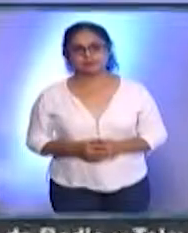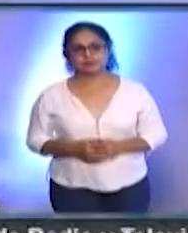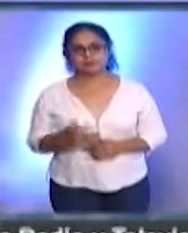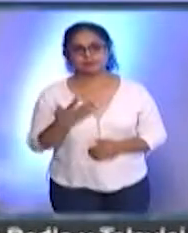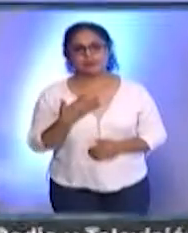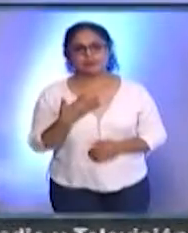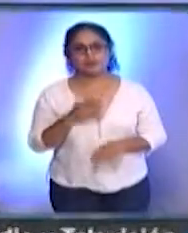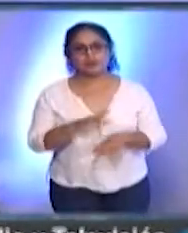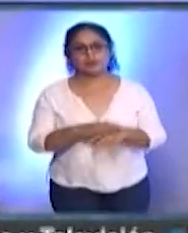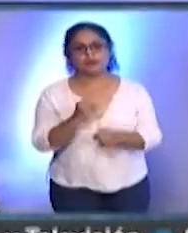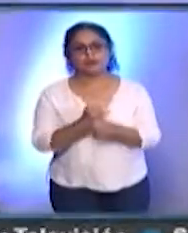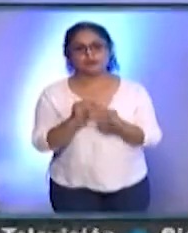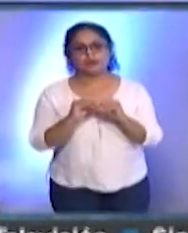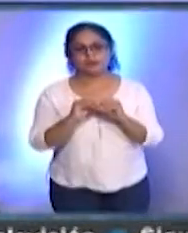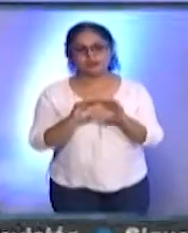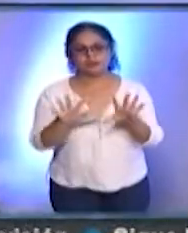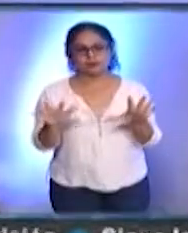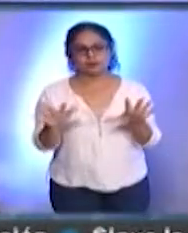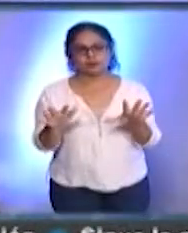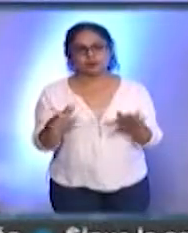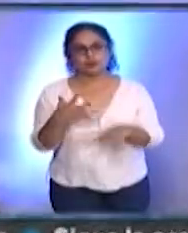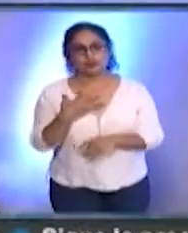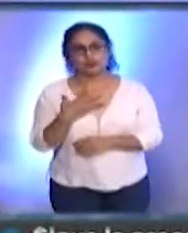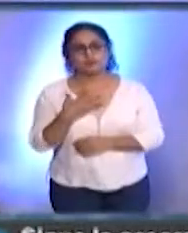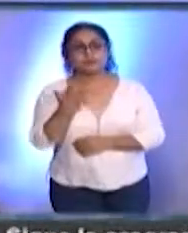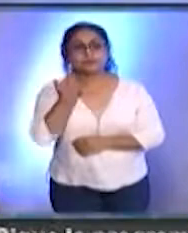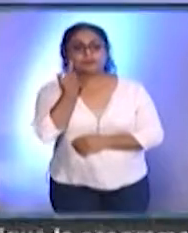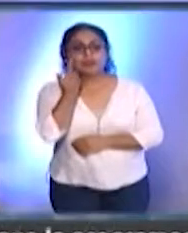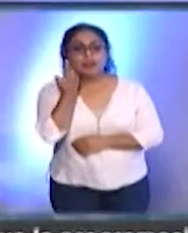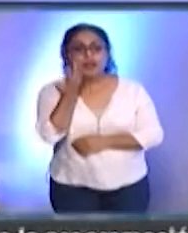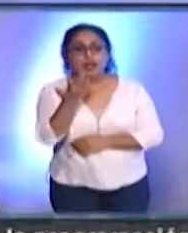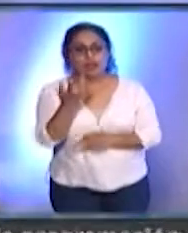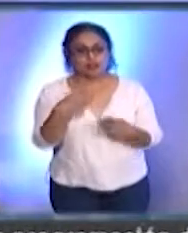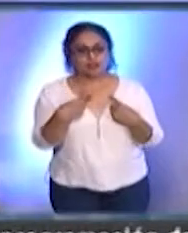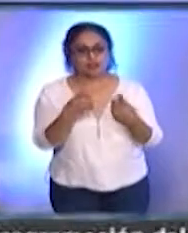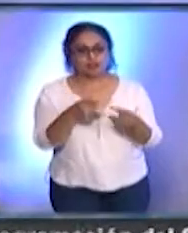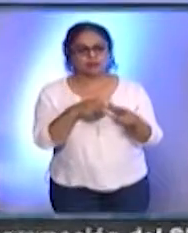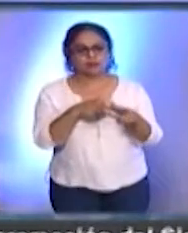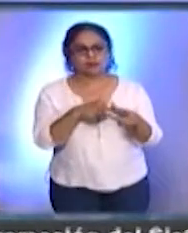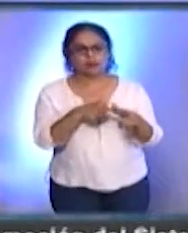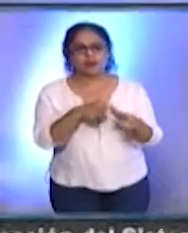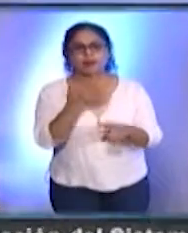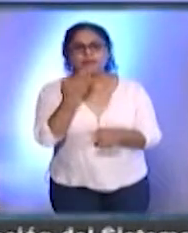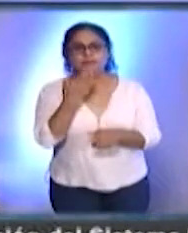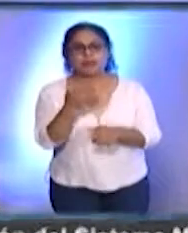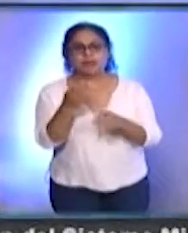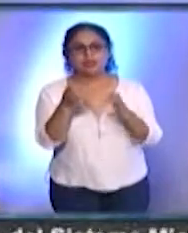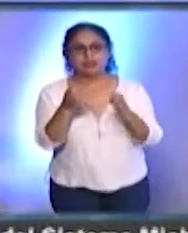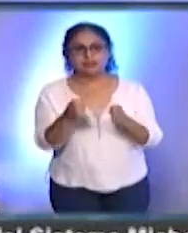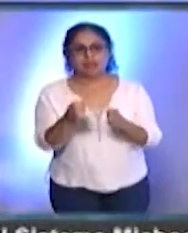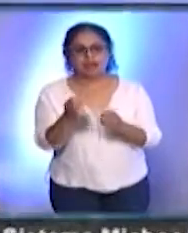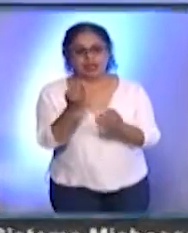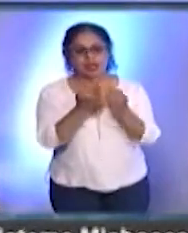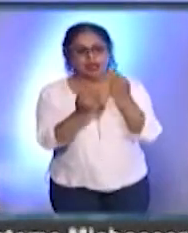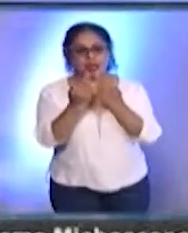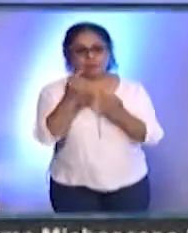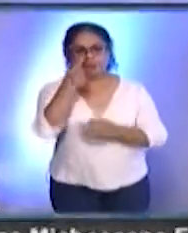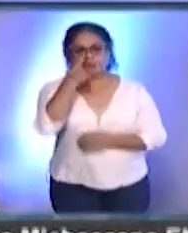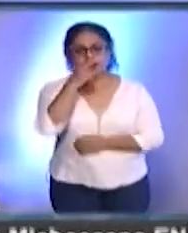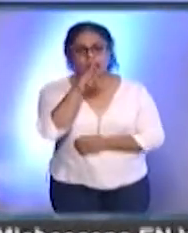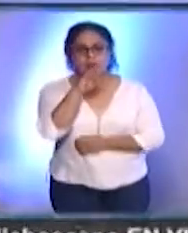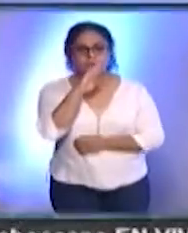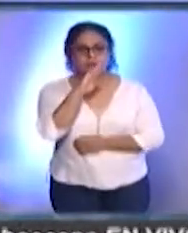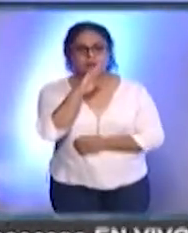Tenemos más información en SM Noticias con la intención de darle continuidad al programa Bienestar Alimentario para Madres Jefas